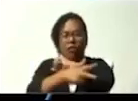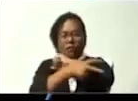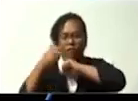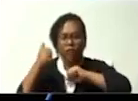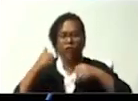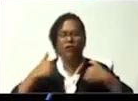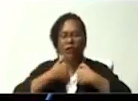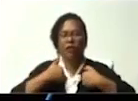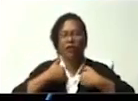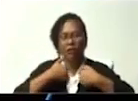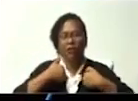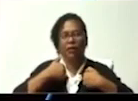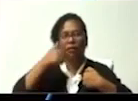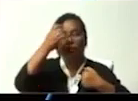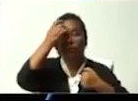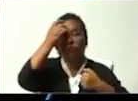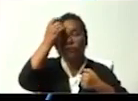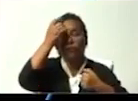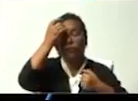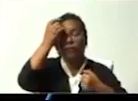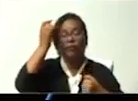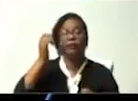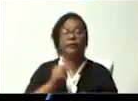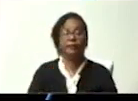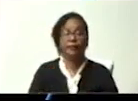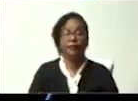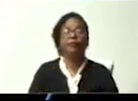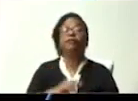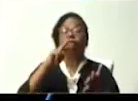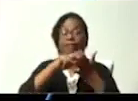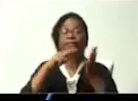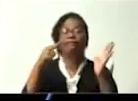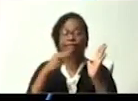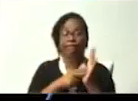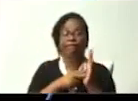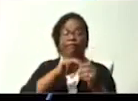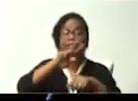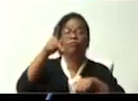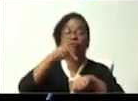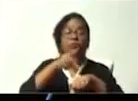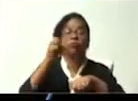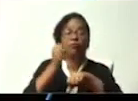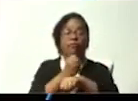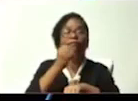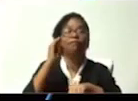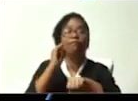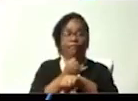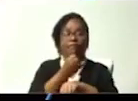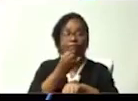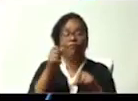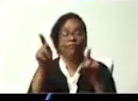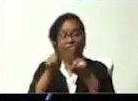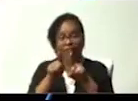la República Dominicana. Por tanto, la provincia de San Juan, el Valle de San Juan, que es ganadero